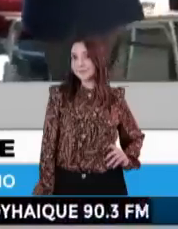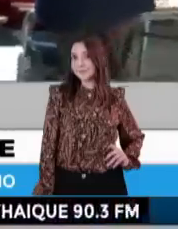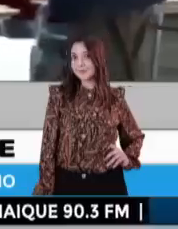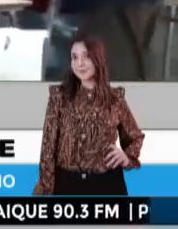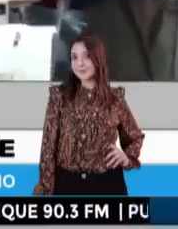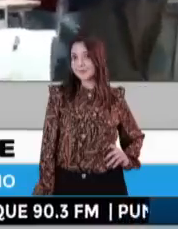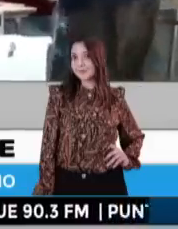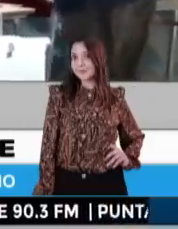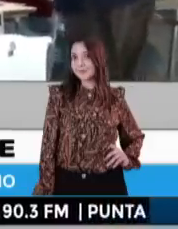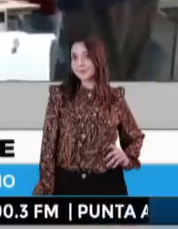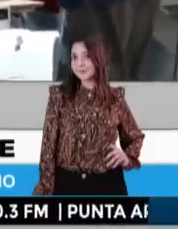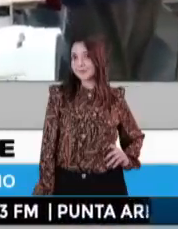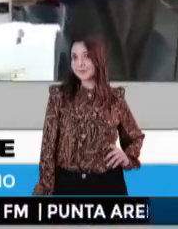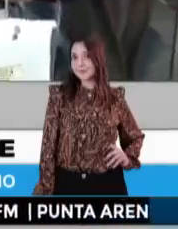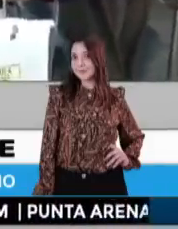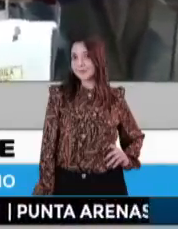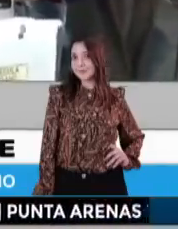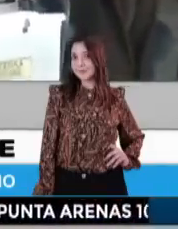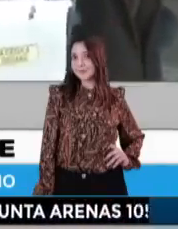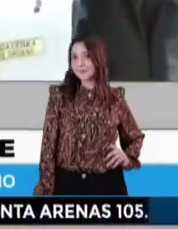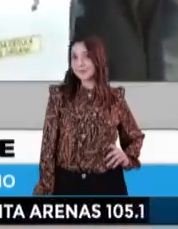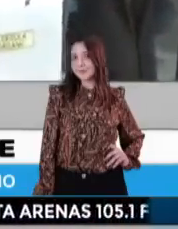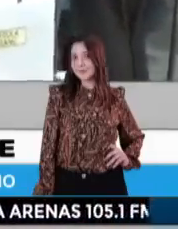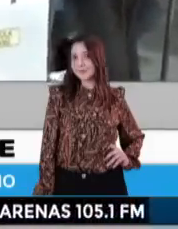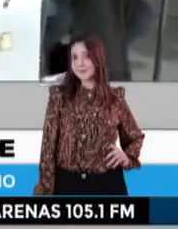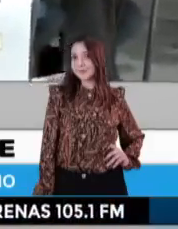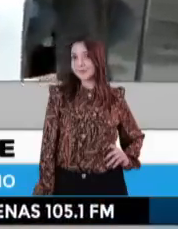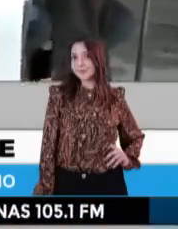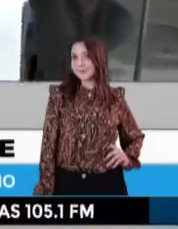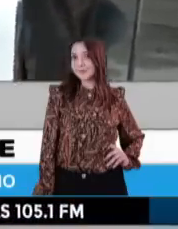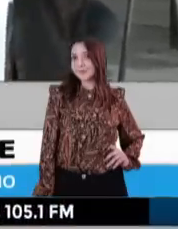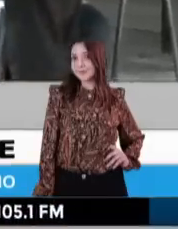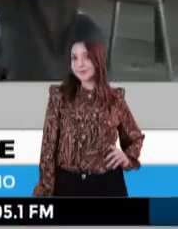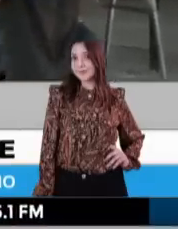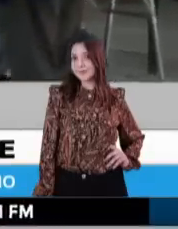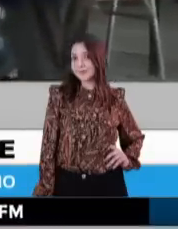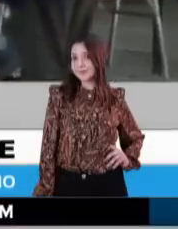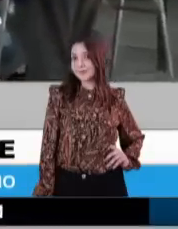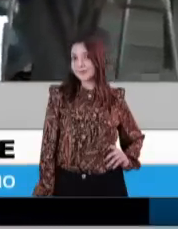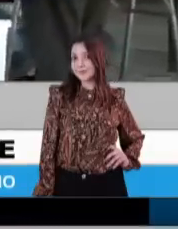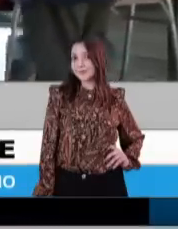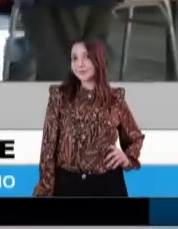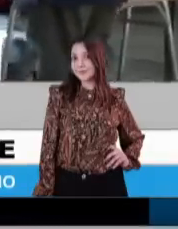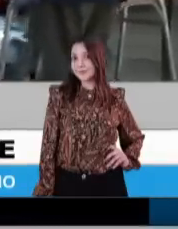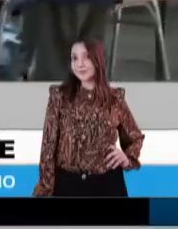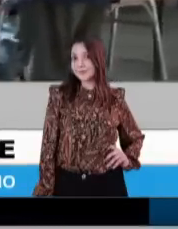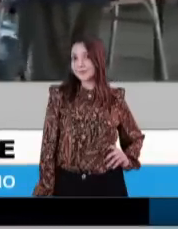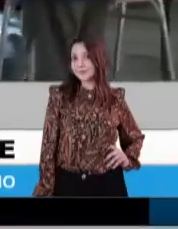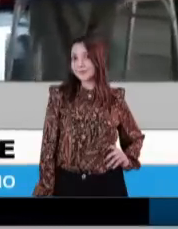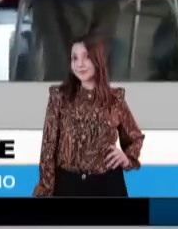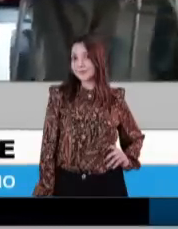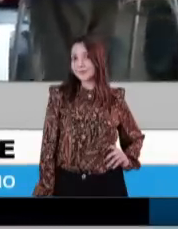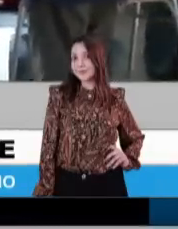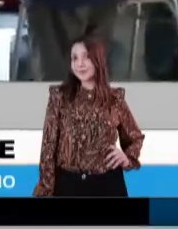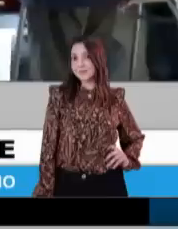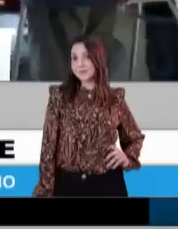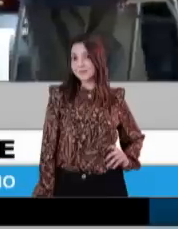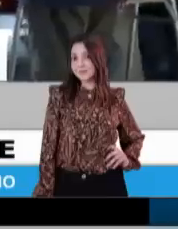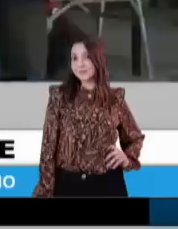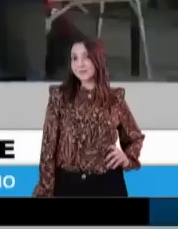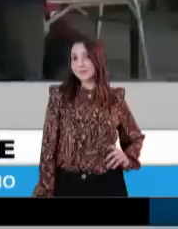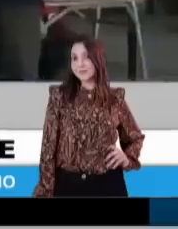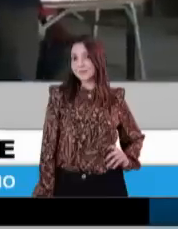control preventivo de oficio del Tribunal Constitucional. Eso está. Lo que pasa es que ahora prácticamente no se puede recurrir al